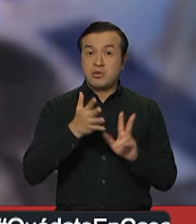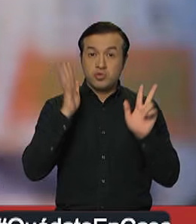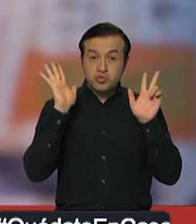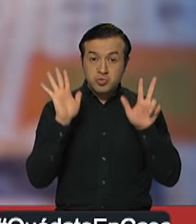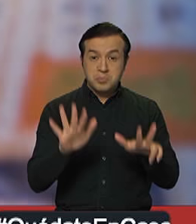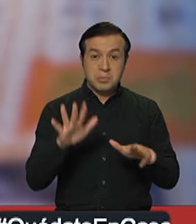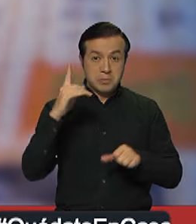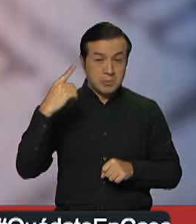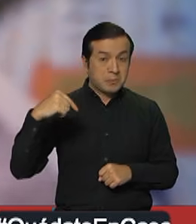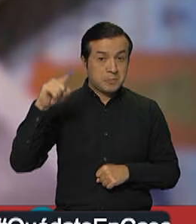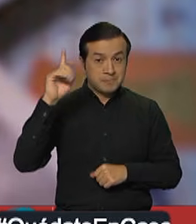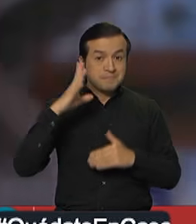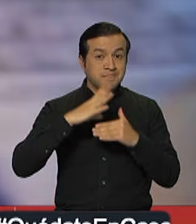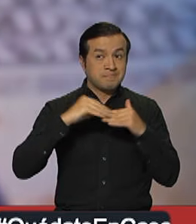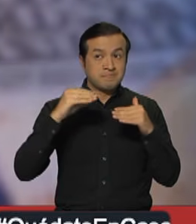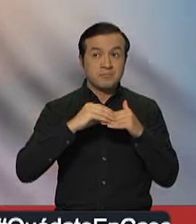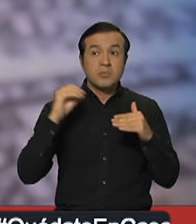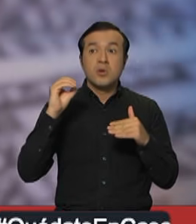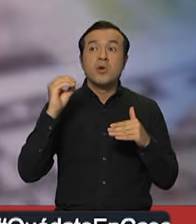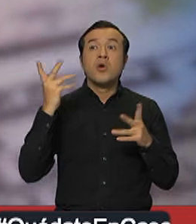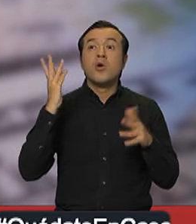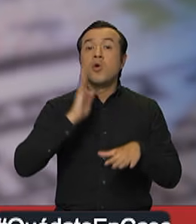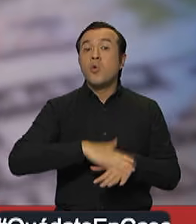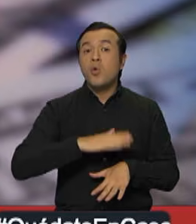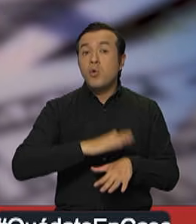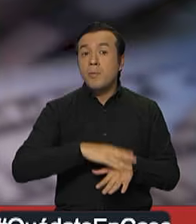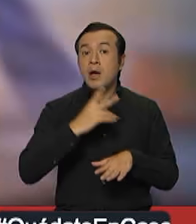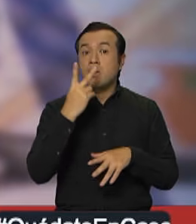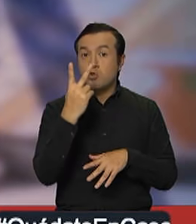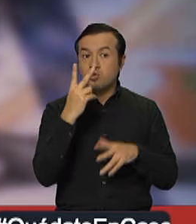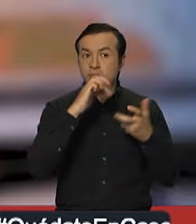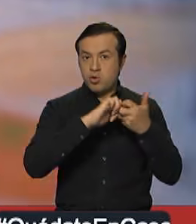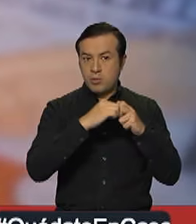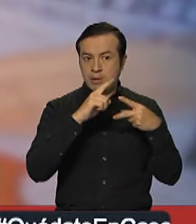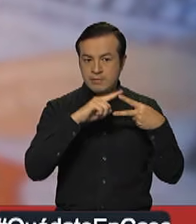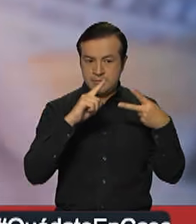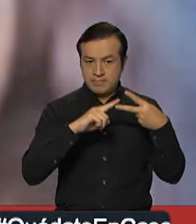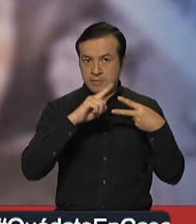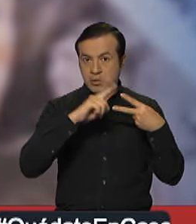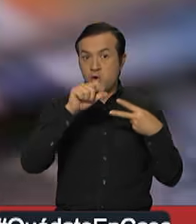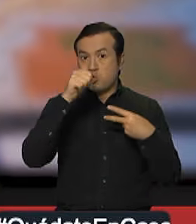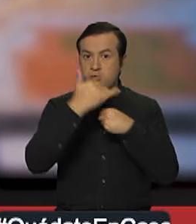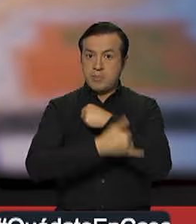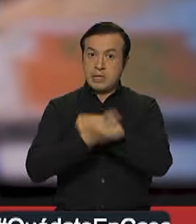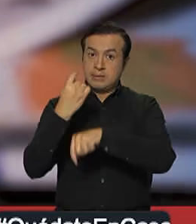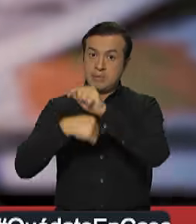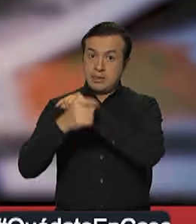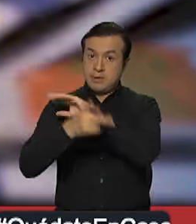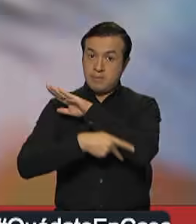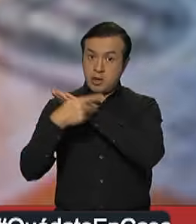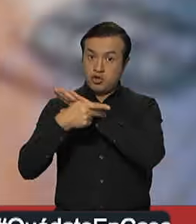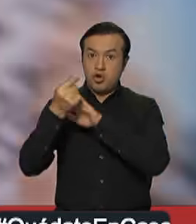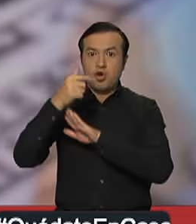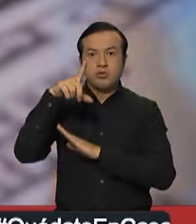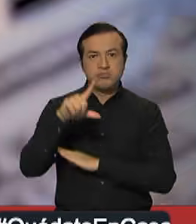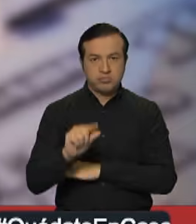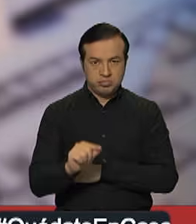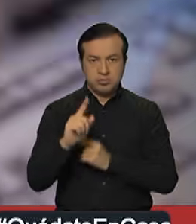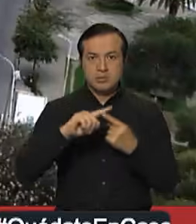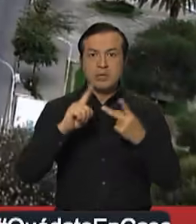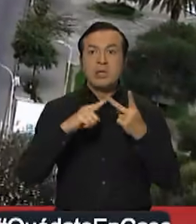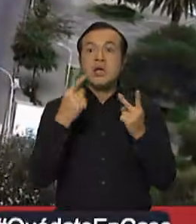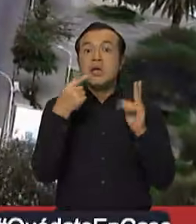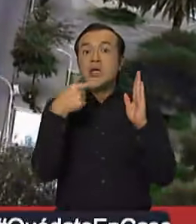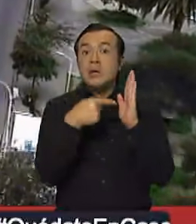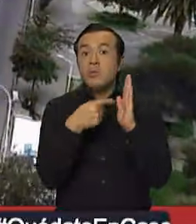mil millones de dólares, obedece a la caída de dos principales ingresos, las exportaciones petroleras y la baja recaudación de